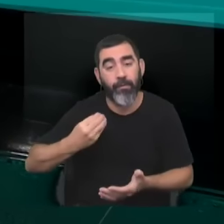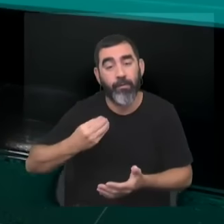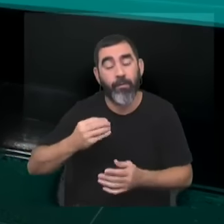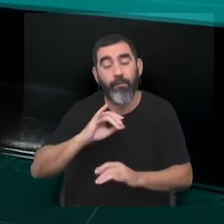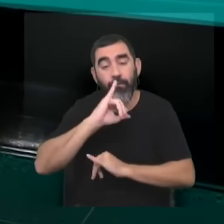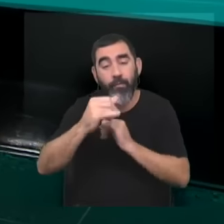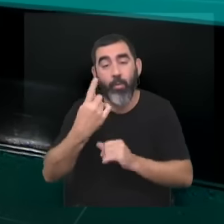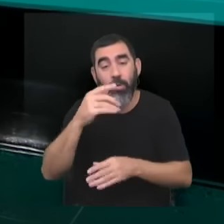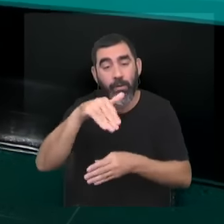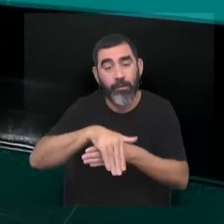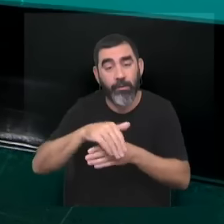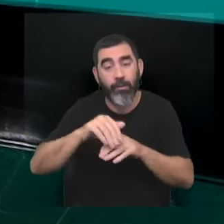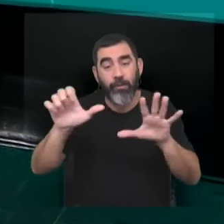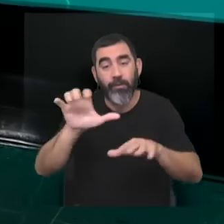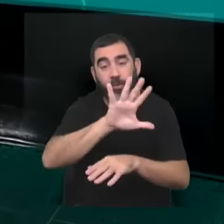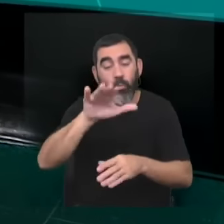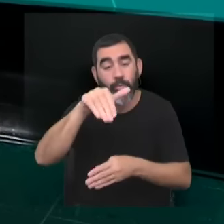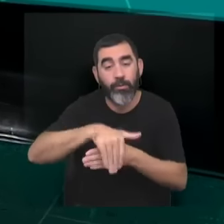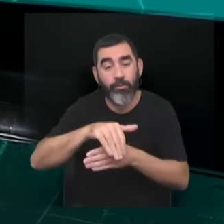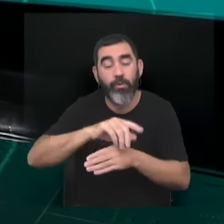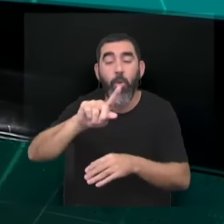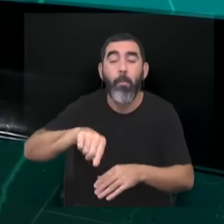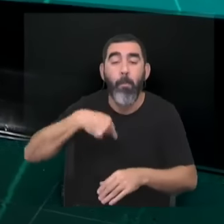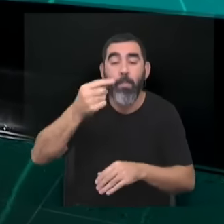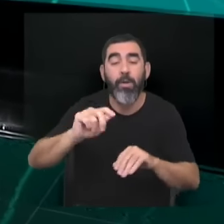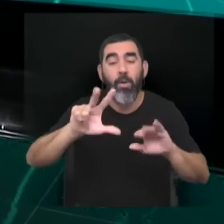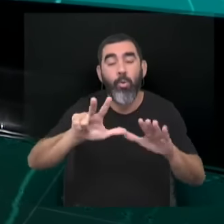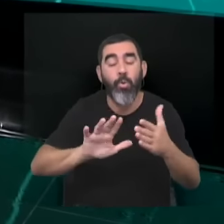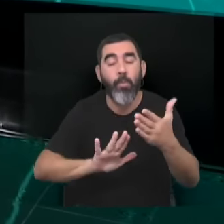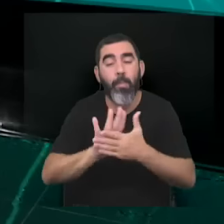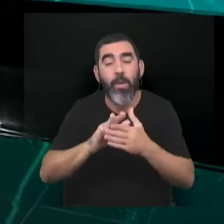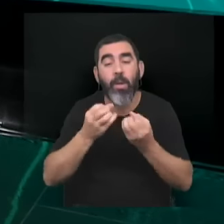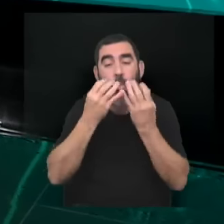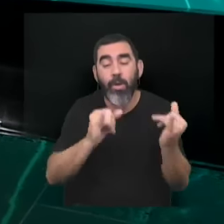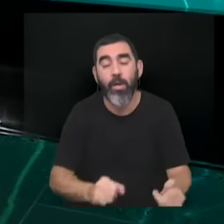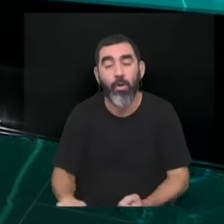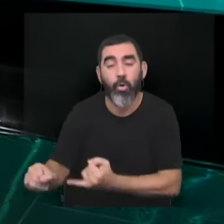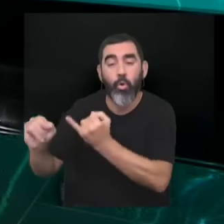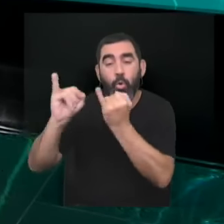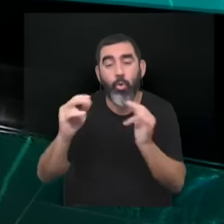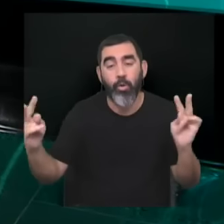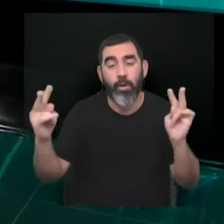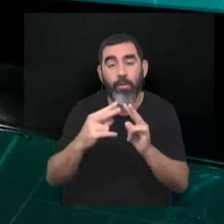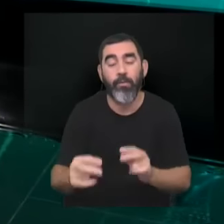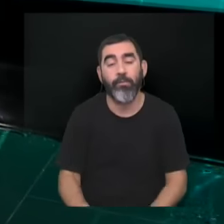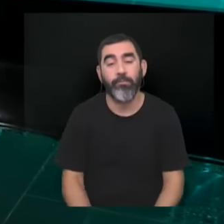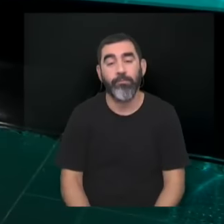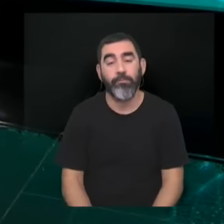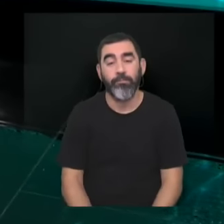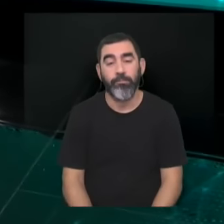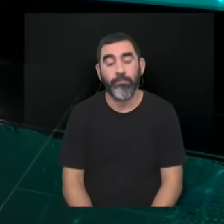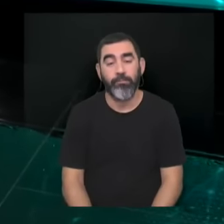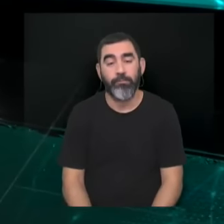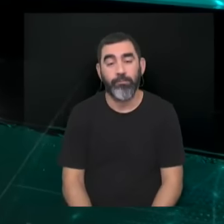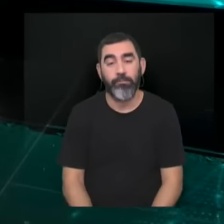actualización informativa vendrá a las 13 a las 18:55 y nosotros bien tempranito mañana a las 8 con las primeras